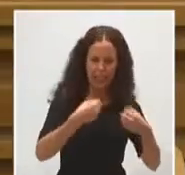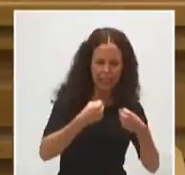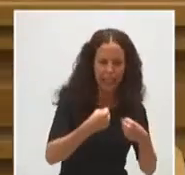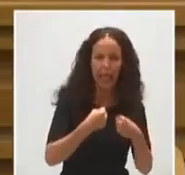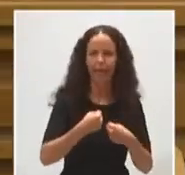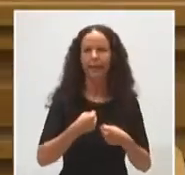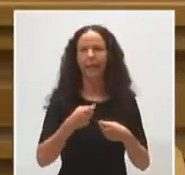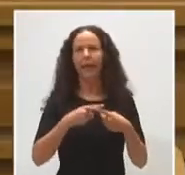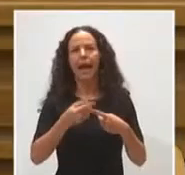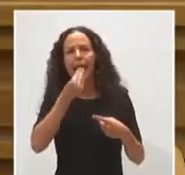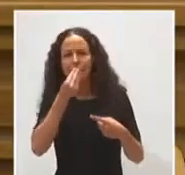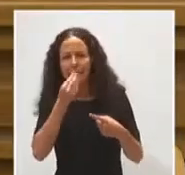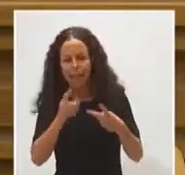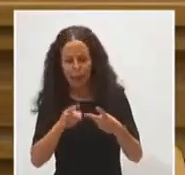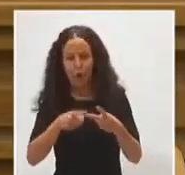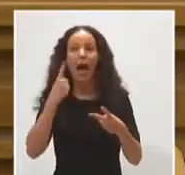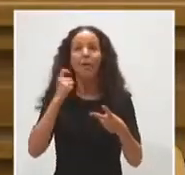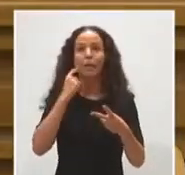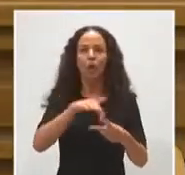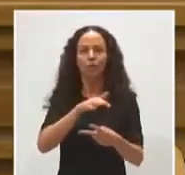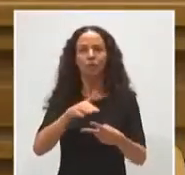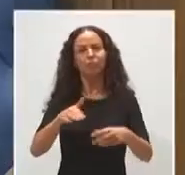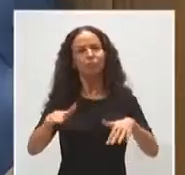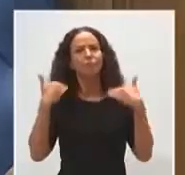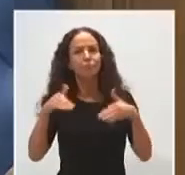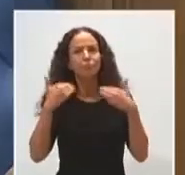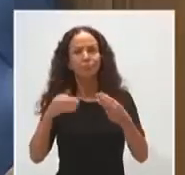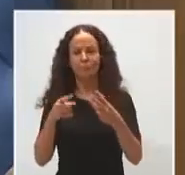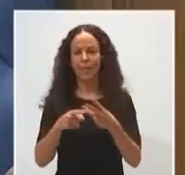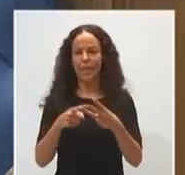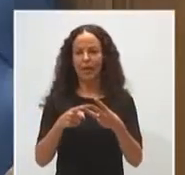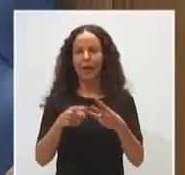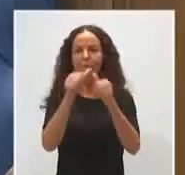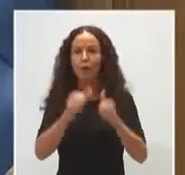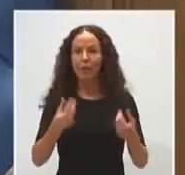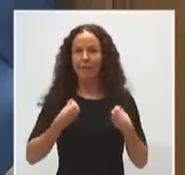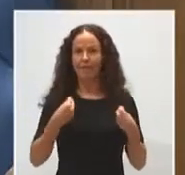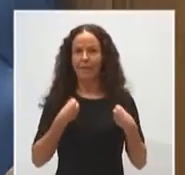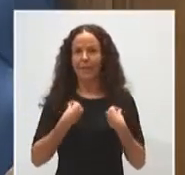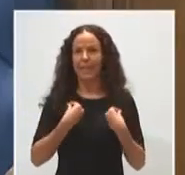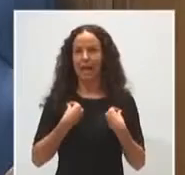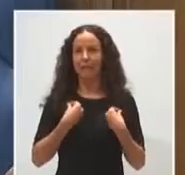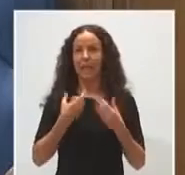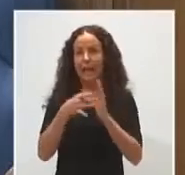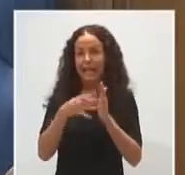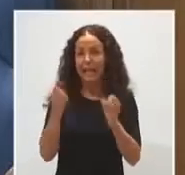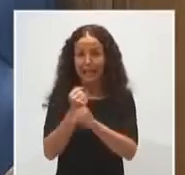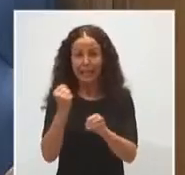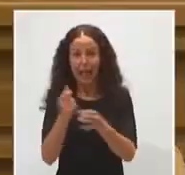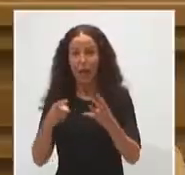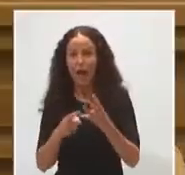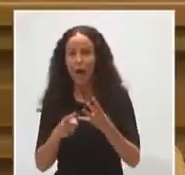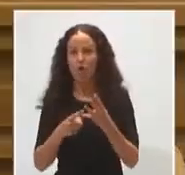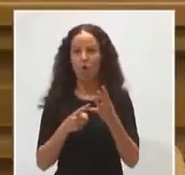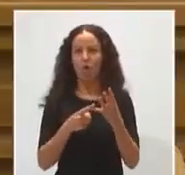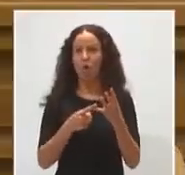alimentación los hábitos deportivos el estándar de vida la penosidad en el trabajo las